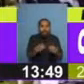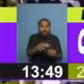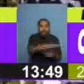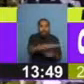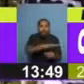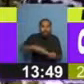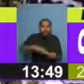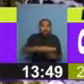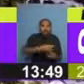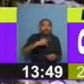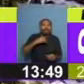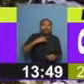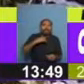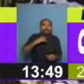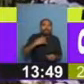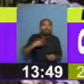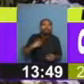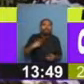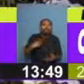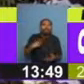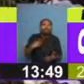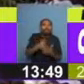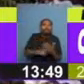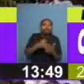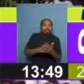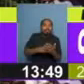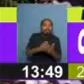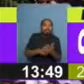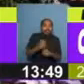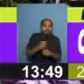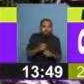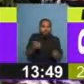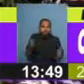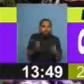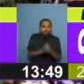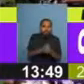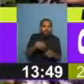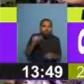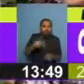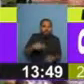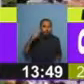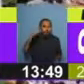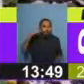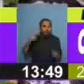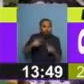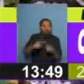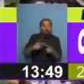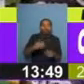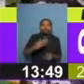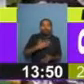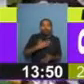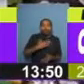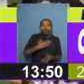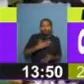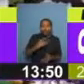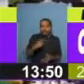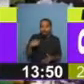comunidades lo vamos a hacer, ya que esta es una responsabilidad de